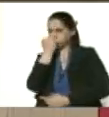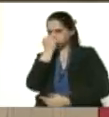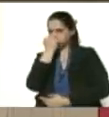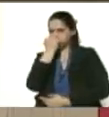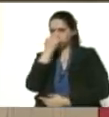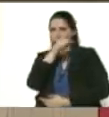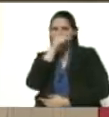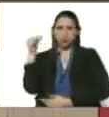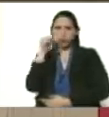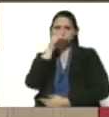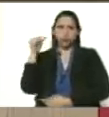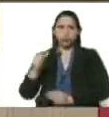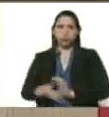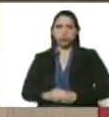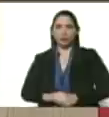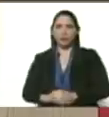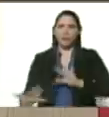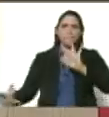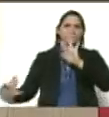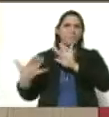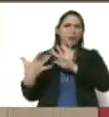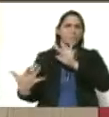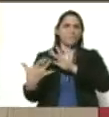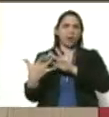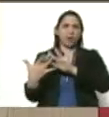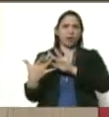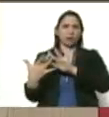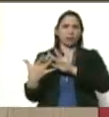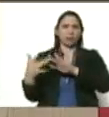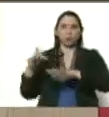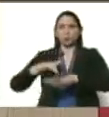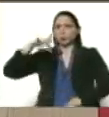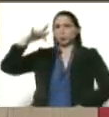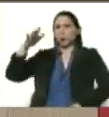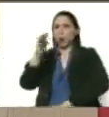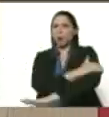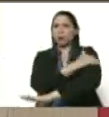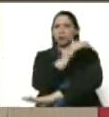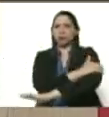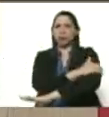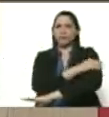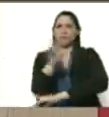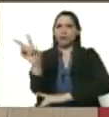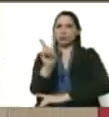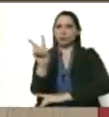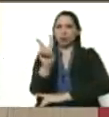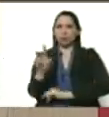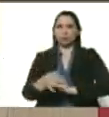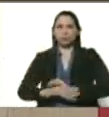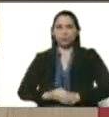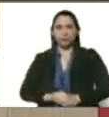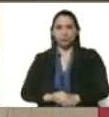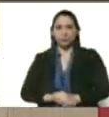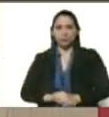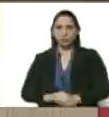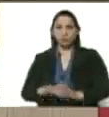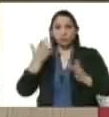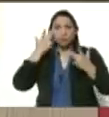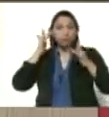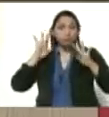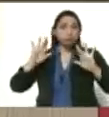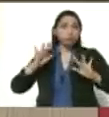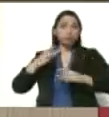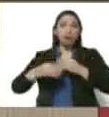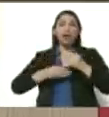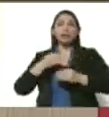del narcotráfico vinculados al extremismo opositor venezolano, pretendieron